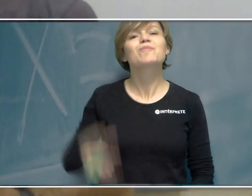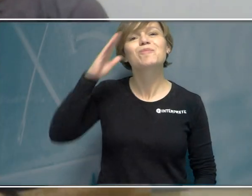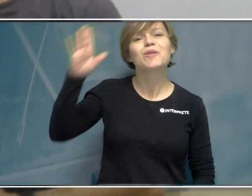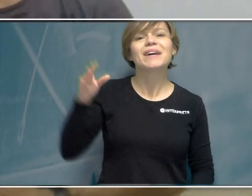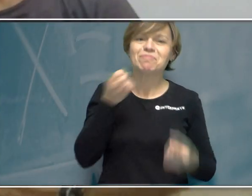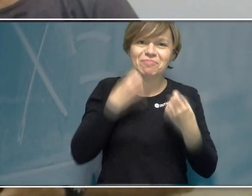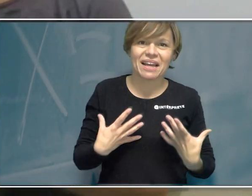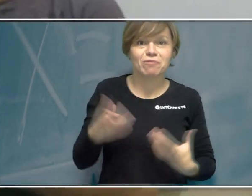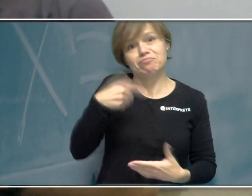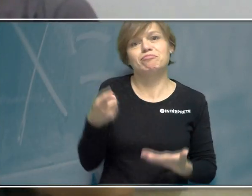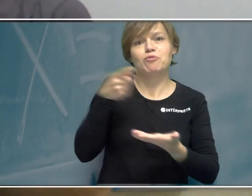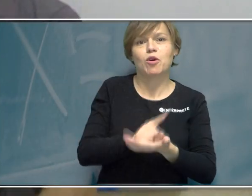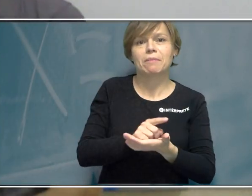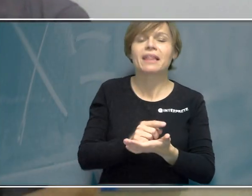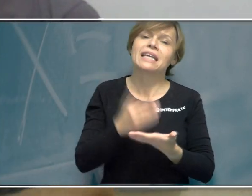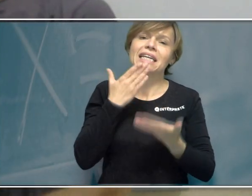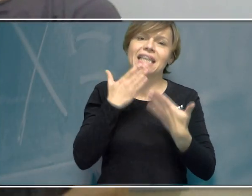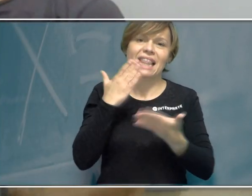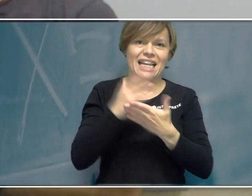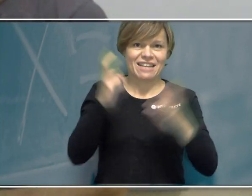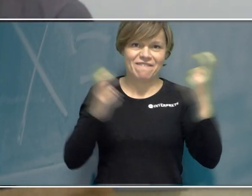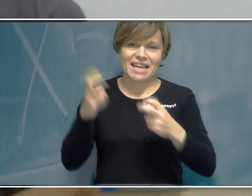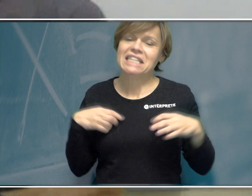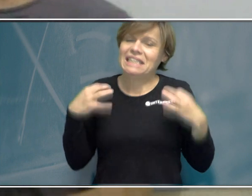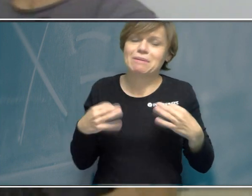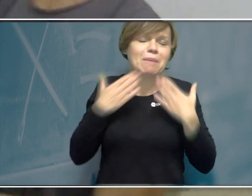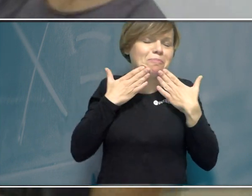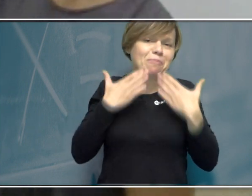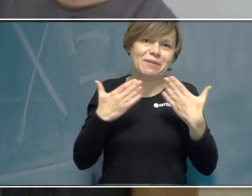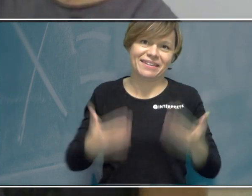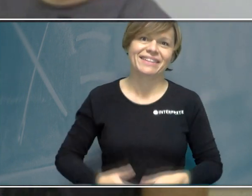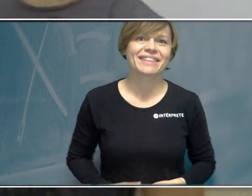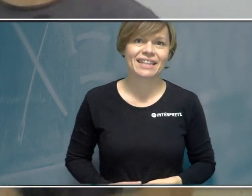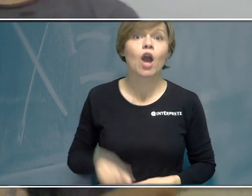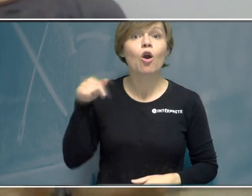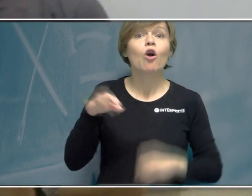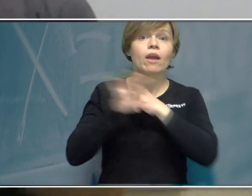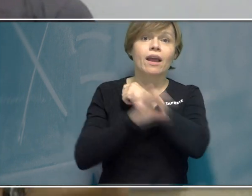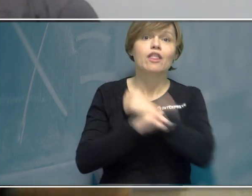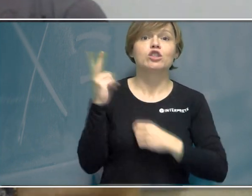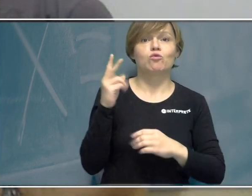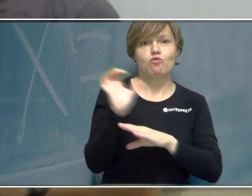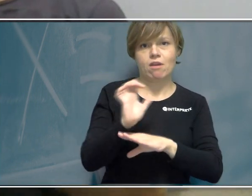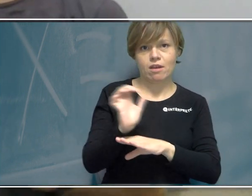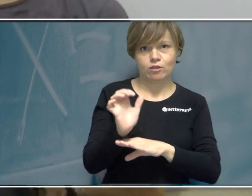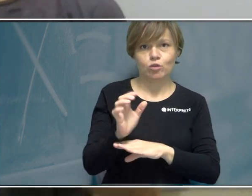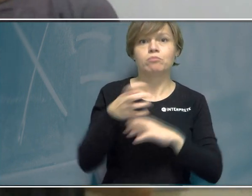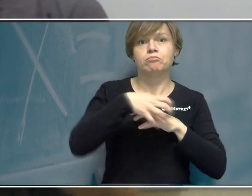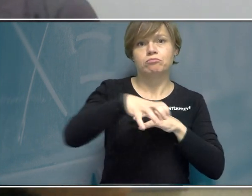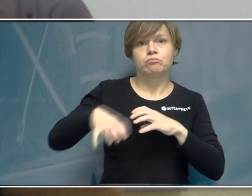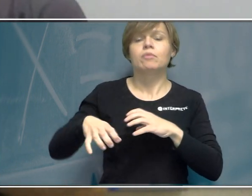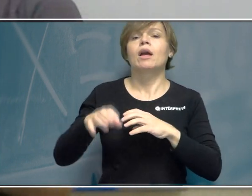Hola chicos, ¿qué tal? Aquí estamos otra vez, gracias por venir a clase, como siempre, muchas gracias. Vamos a hacer un ejercicio de segundo de la ESO,